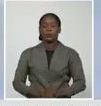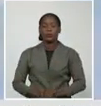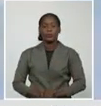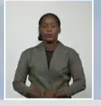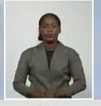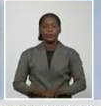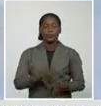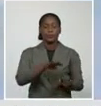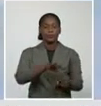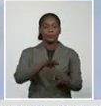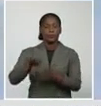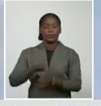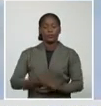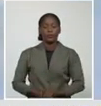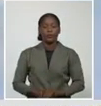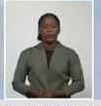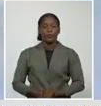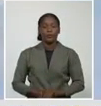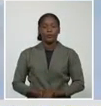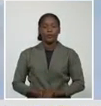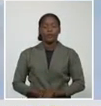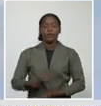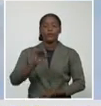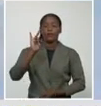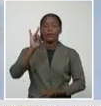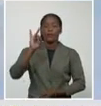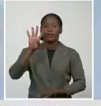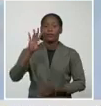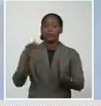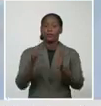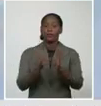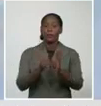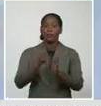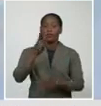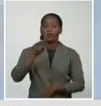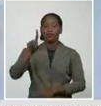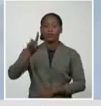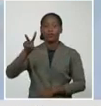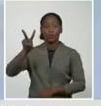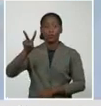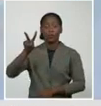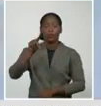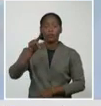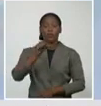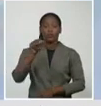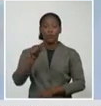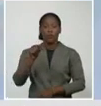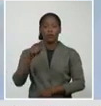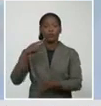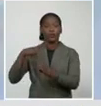74.212 pacientes diagnosticados con la enfermedad, mantiene ingresado